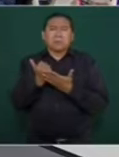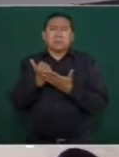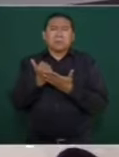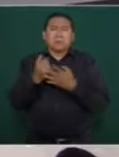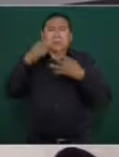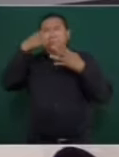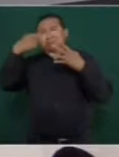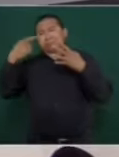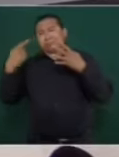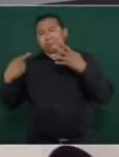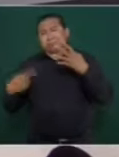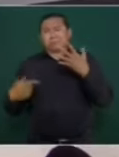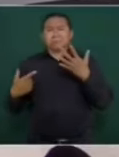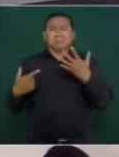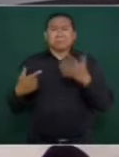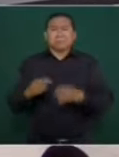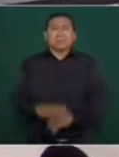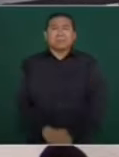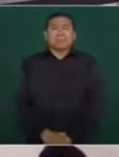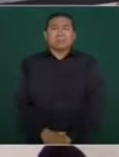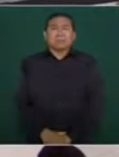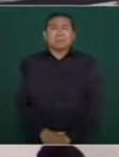Son. Ah,